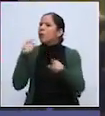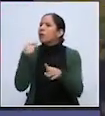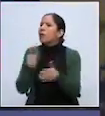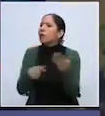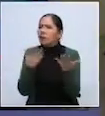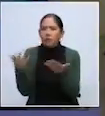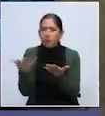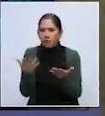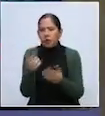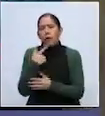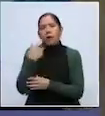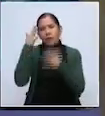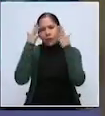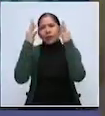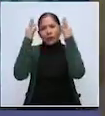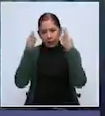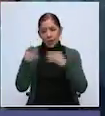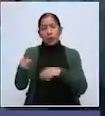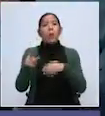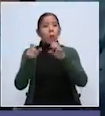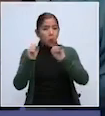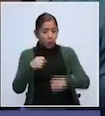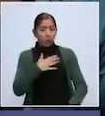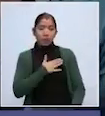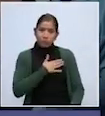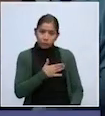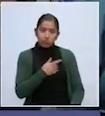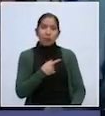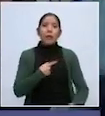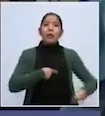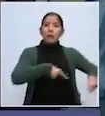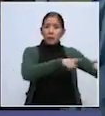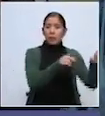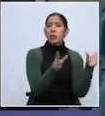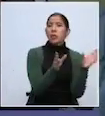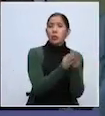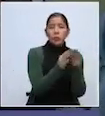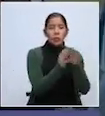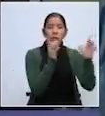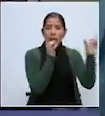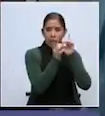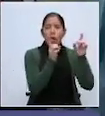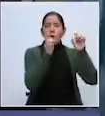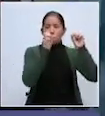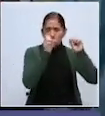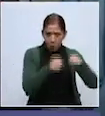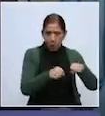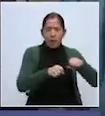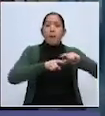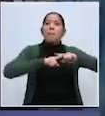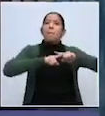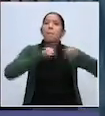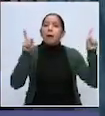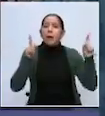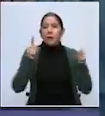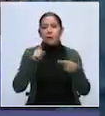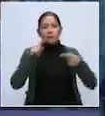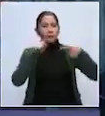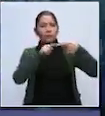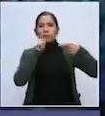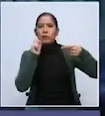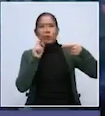indicando de que ellos están dispuestos al diálogo y llegar a un acuerdo con la gobernación siempre y cuando se atienda